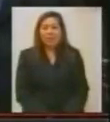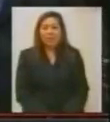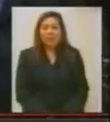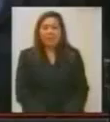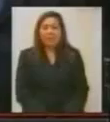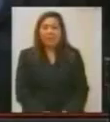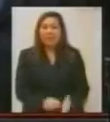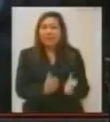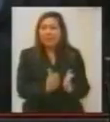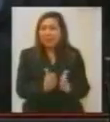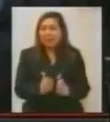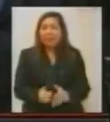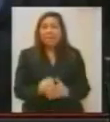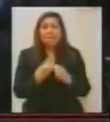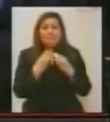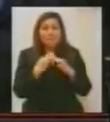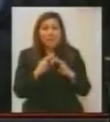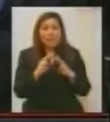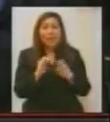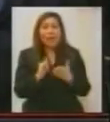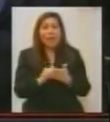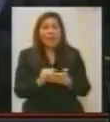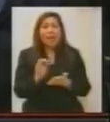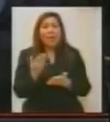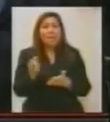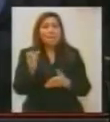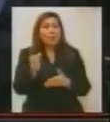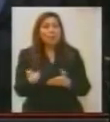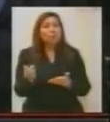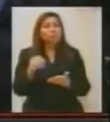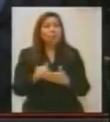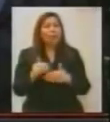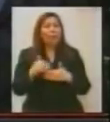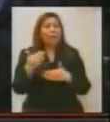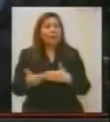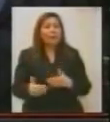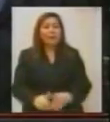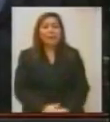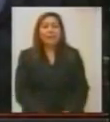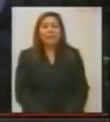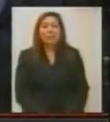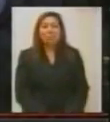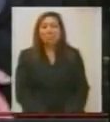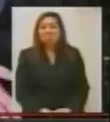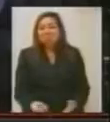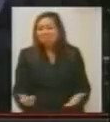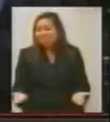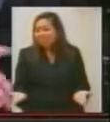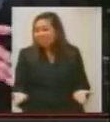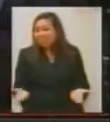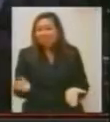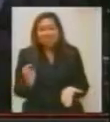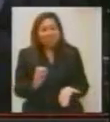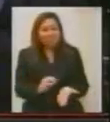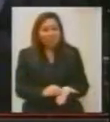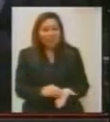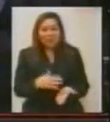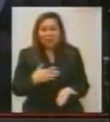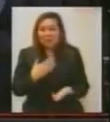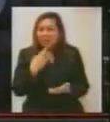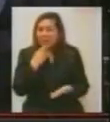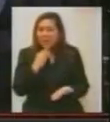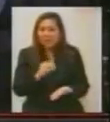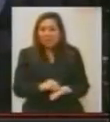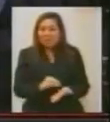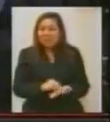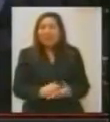La disciplina no se condice con el mensaje de que hay más personas que quieren alejarse de la bancada nacionalista. Sí, otra vez, no vamos a repetir, ¿no es